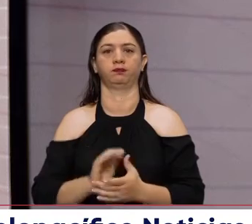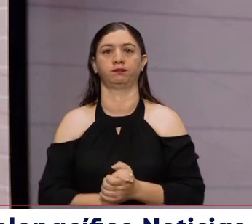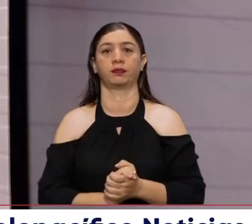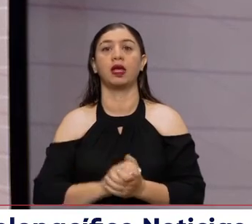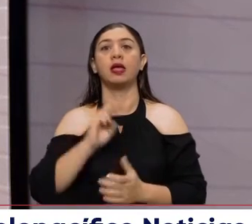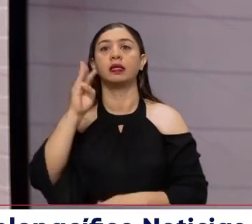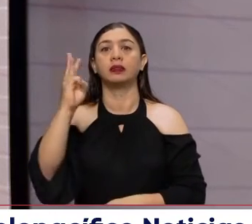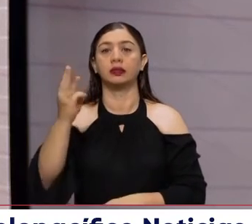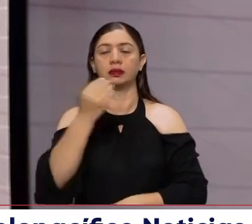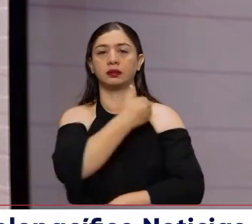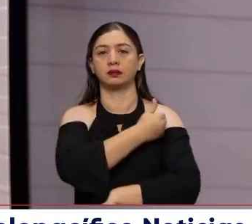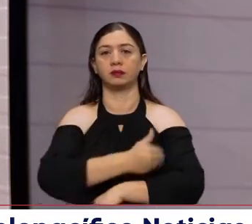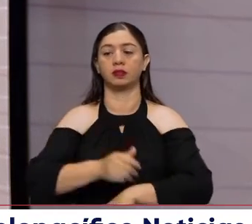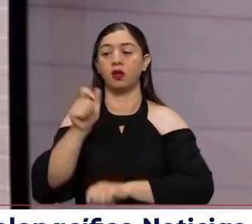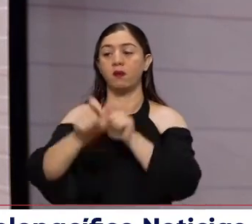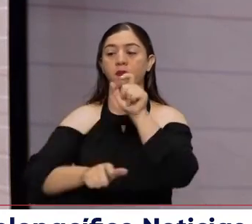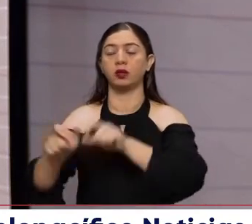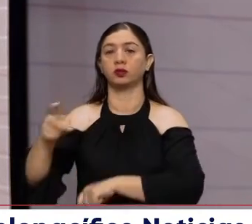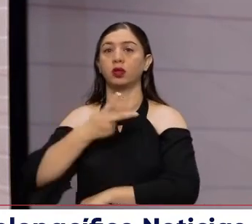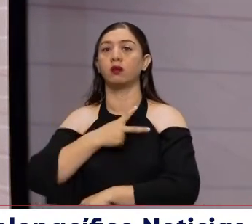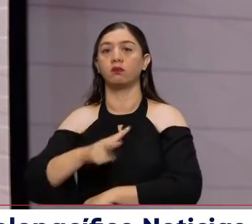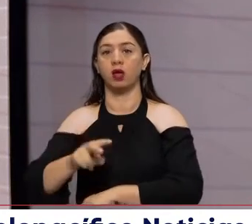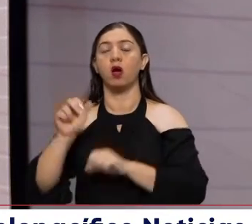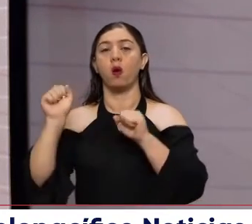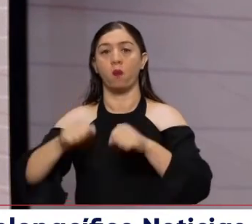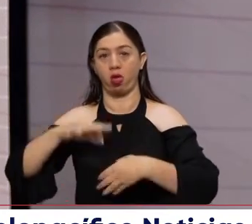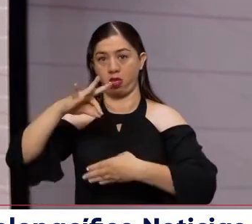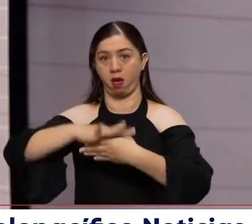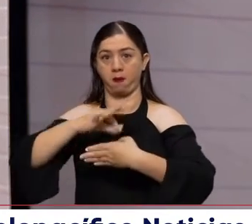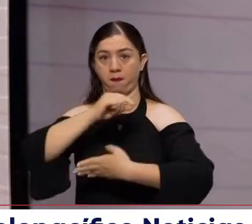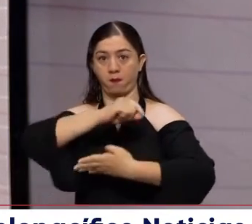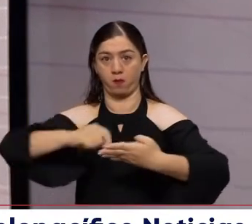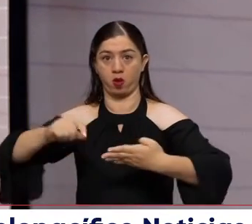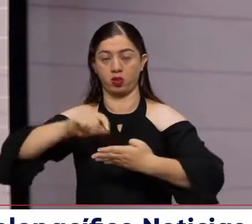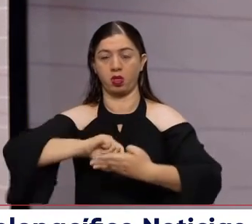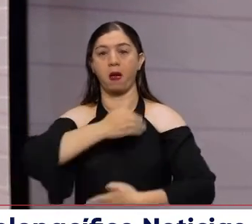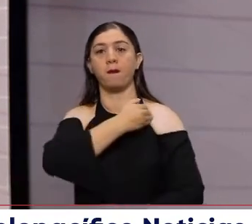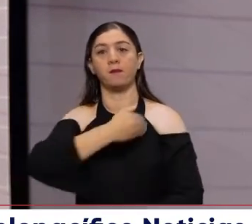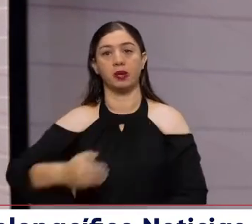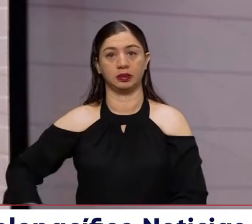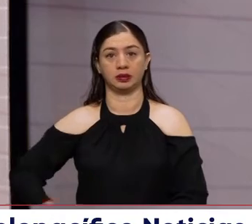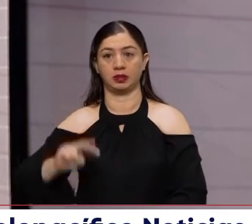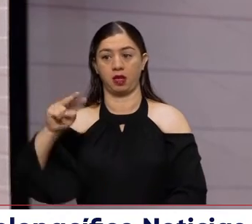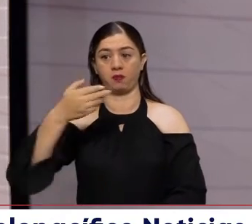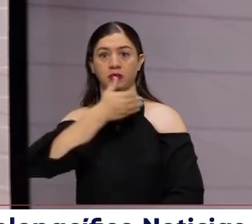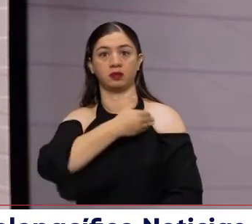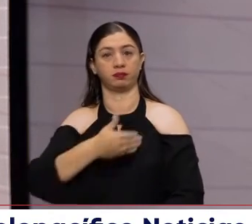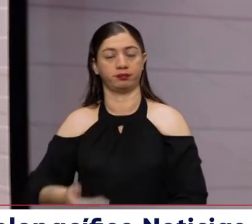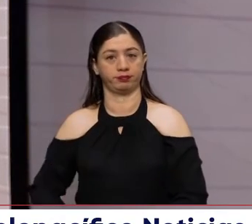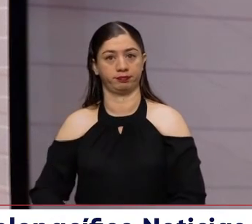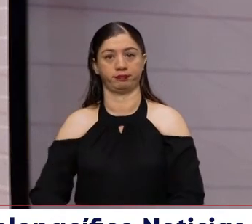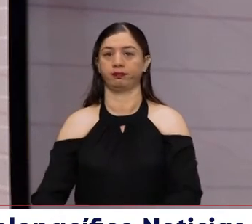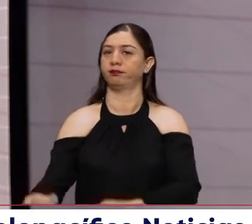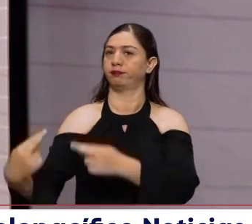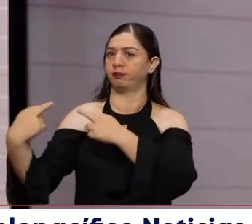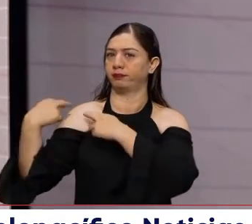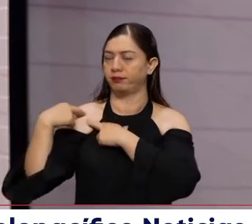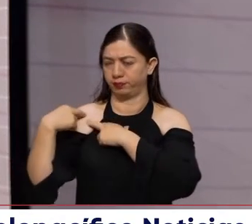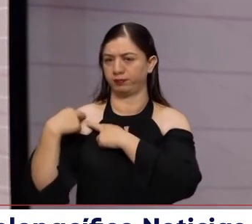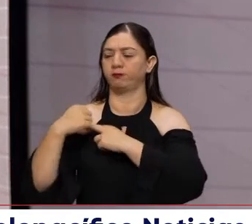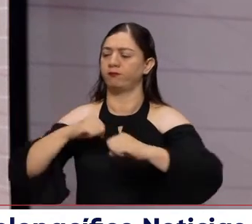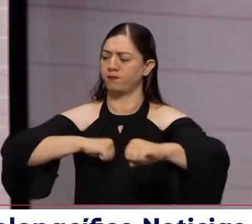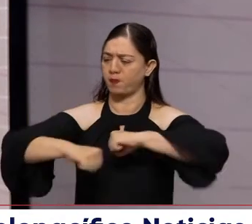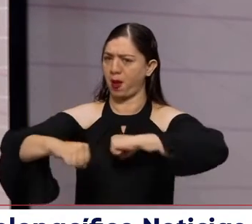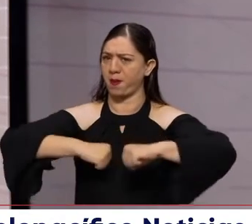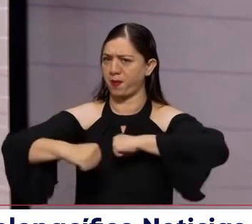están habilitados para votar el próximo 29 de mayo y elegir presidente y vicepresidente. La tarea de las autoridades avanza con el fin